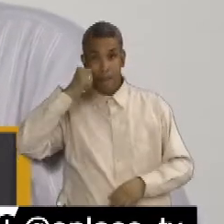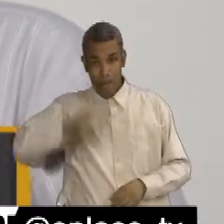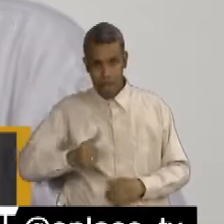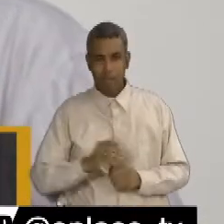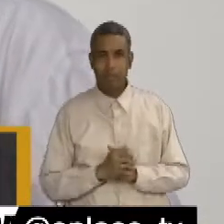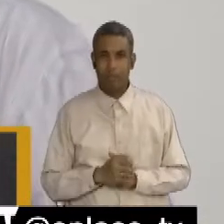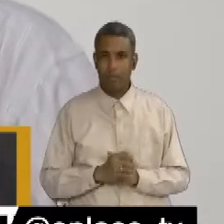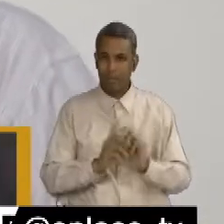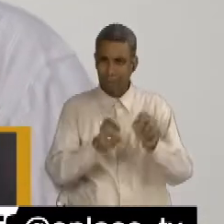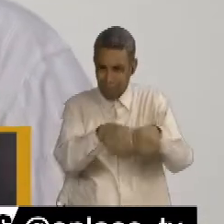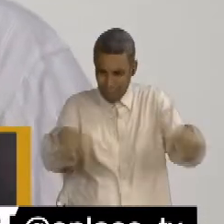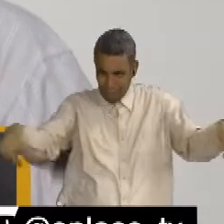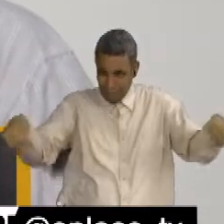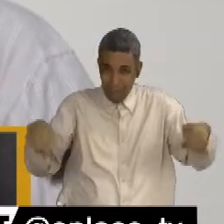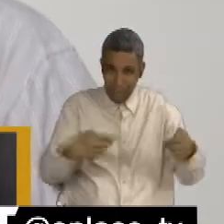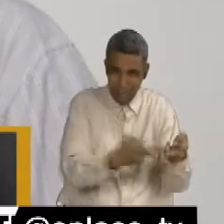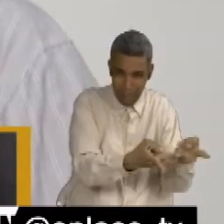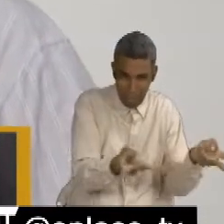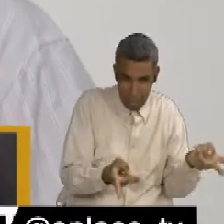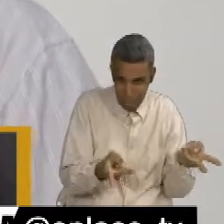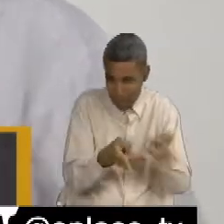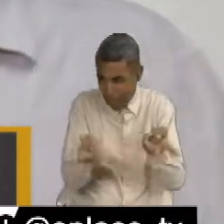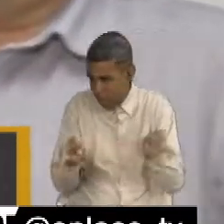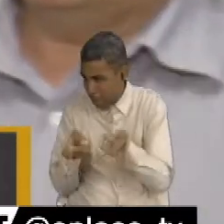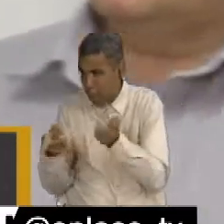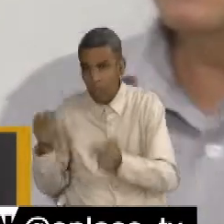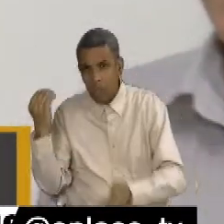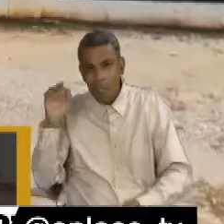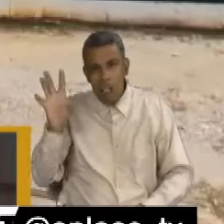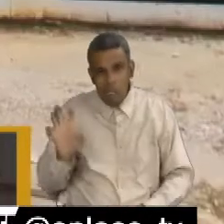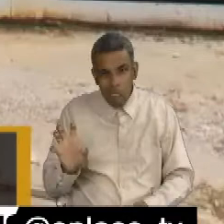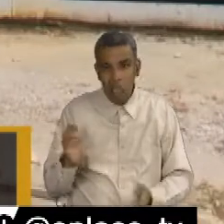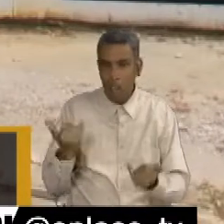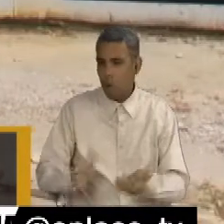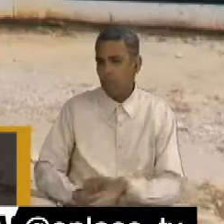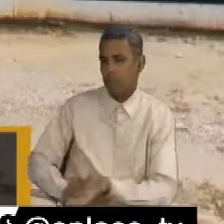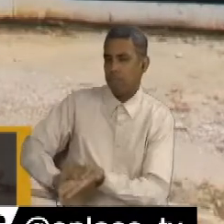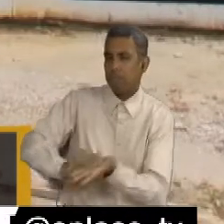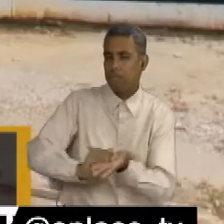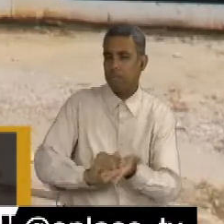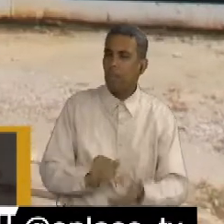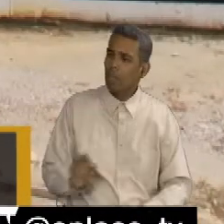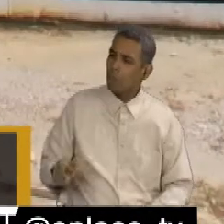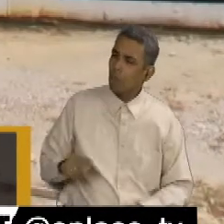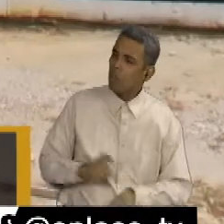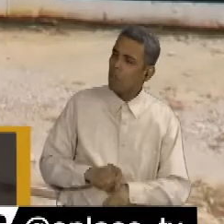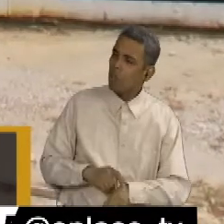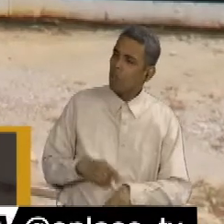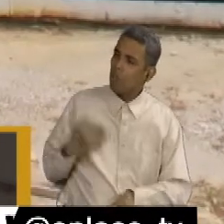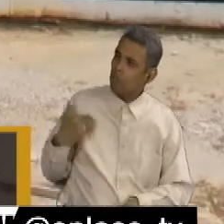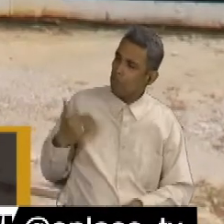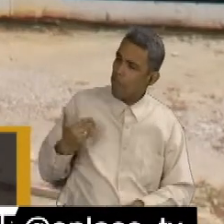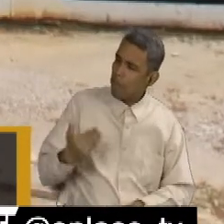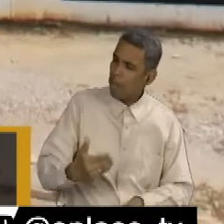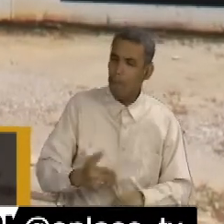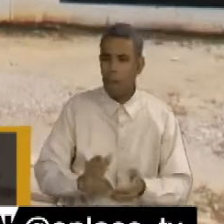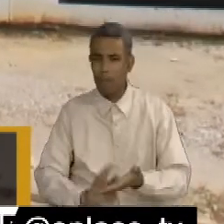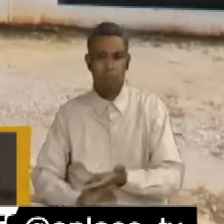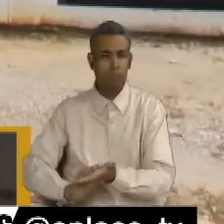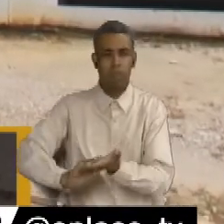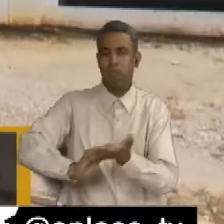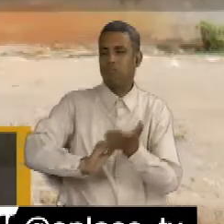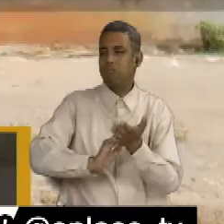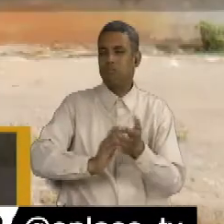todas las áreas que estaban en el completo abandono. ¿Cuánto tiempo se tomarán estos trabajos? Tenemos